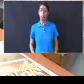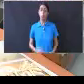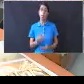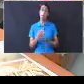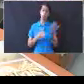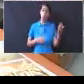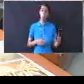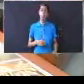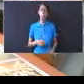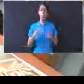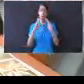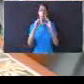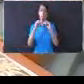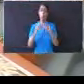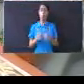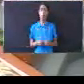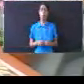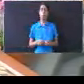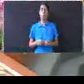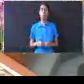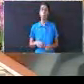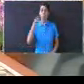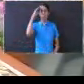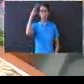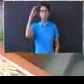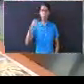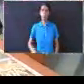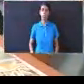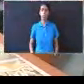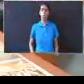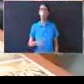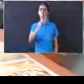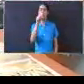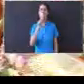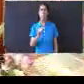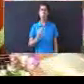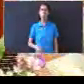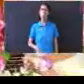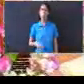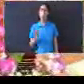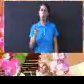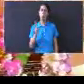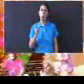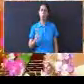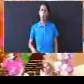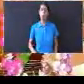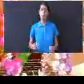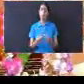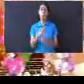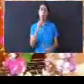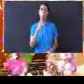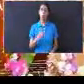gerente. Entonces llegó el gerente. Y le preguntó lo mismo, solo que con un acento extranjero.